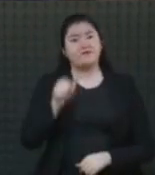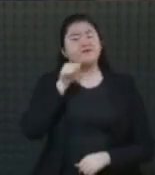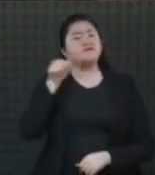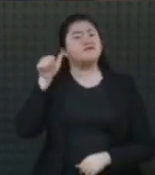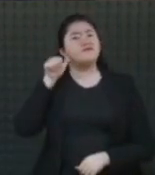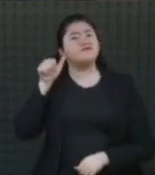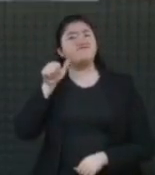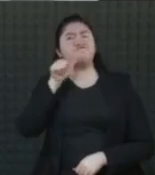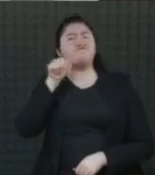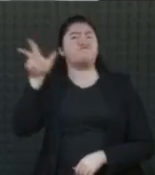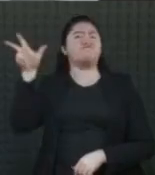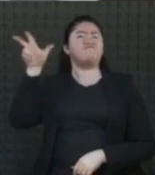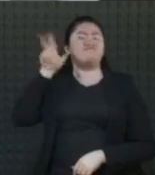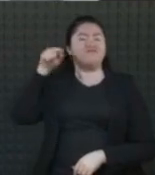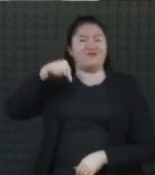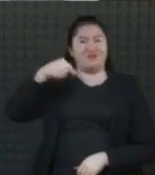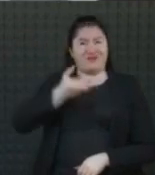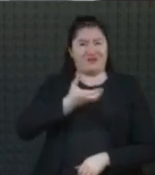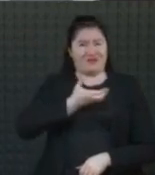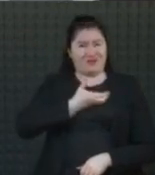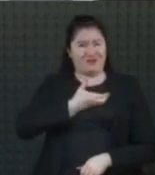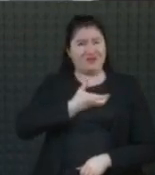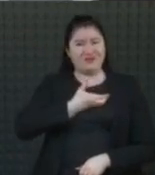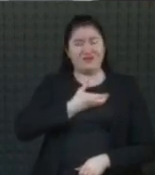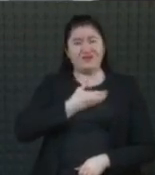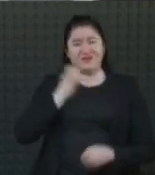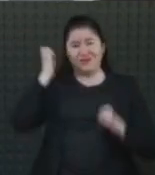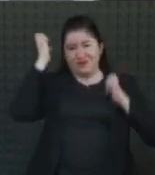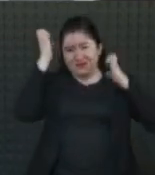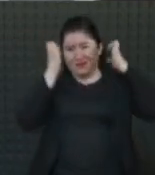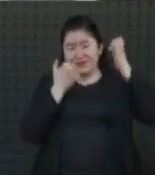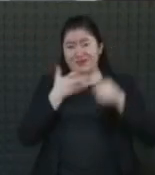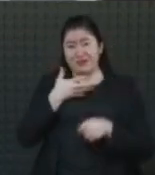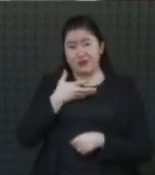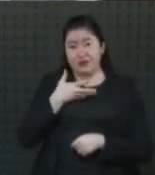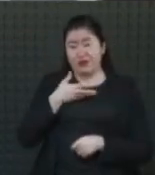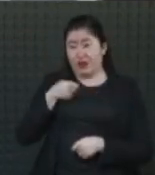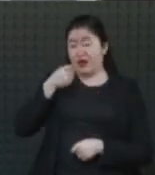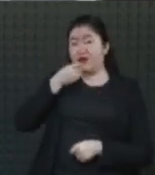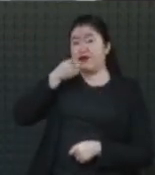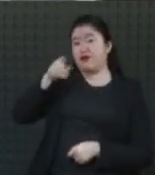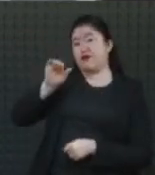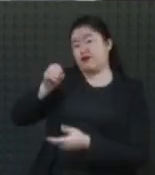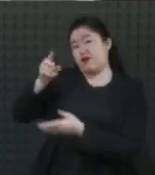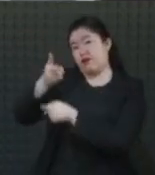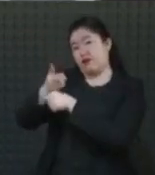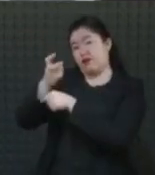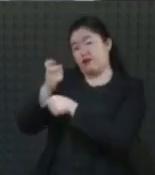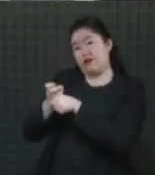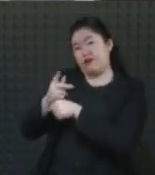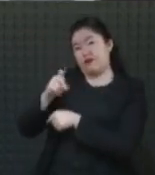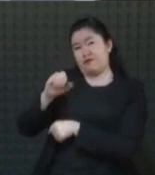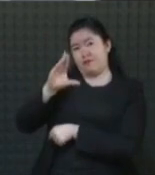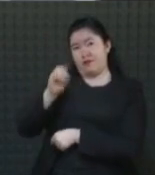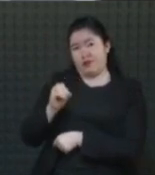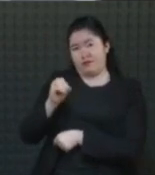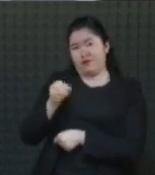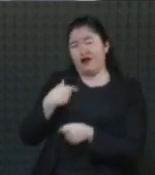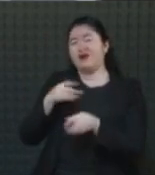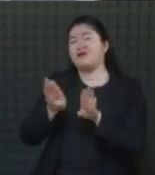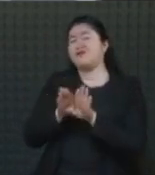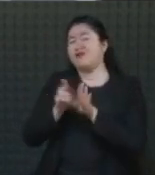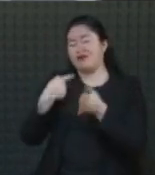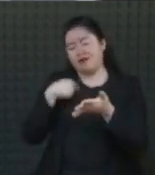cuando fue el evento aquí en el Zócalo, que el presidente cita a Paco Taibo en la descripción de cómo